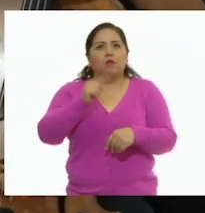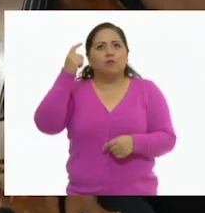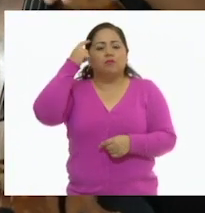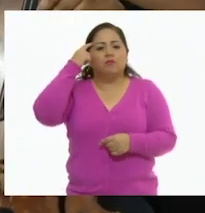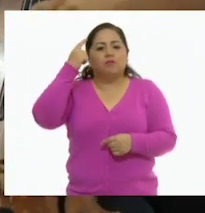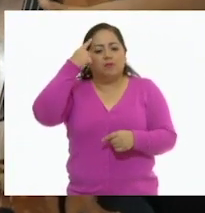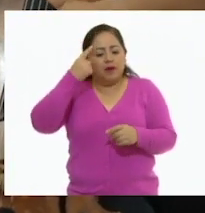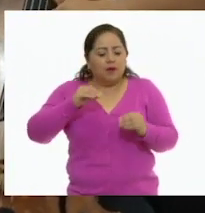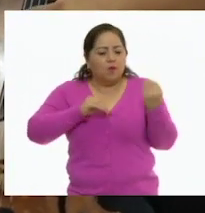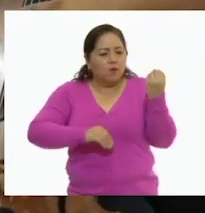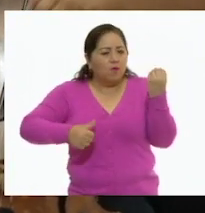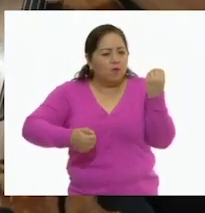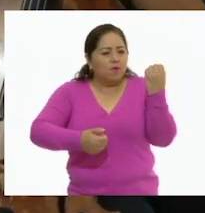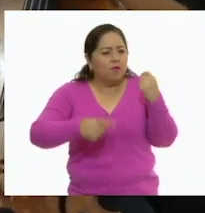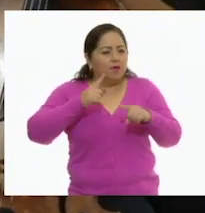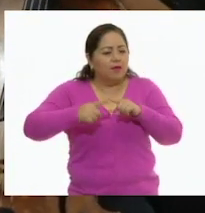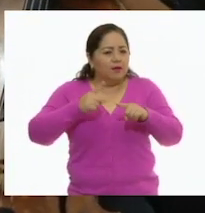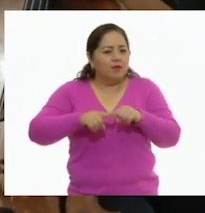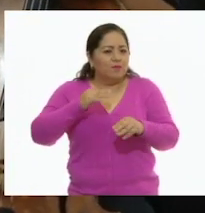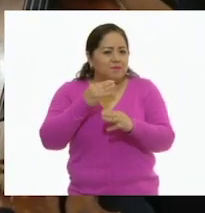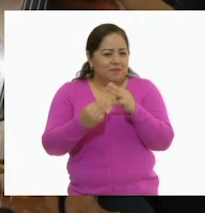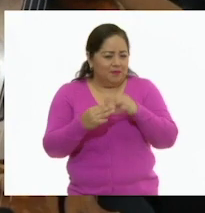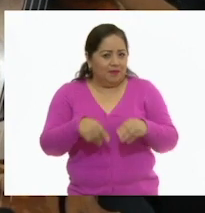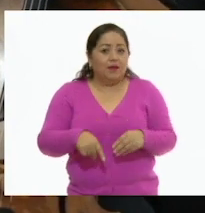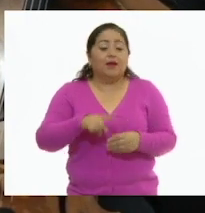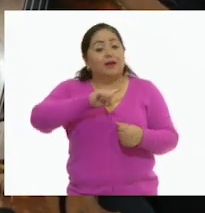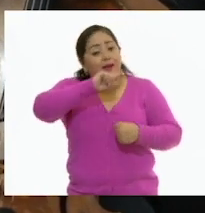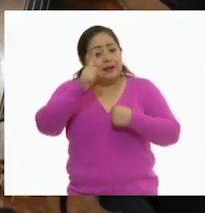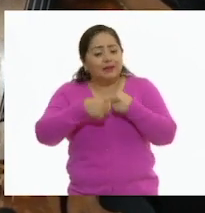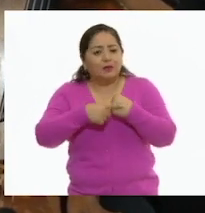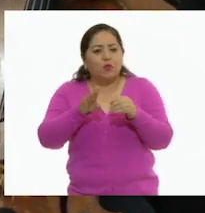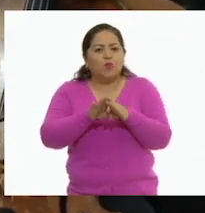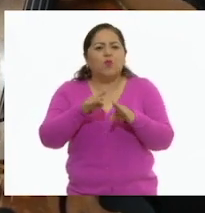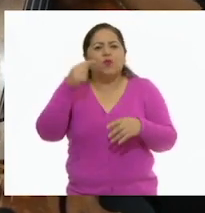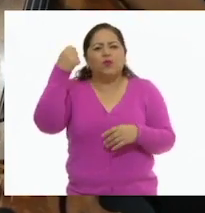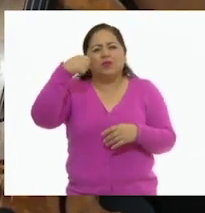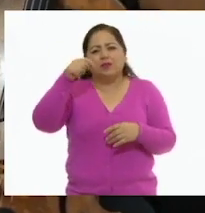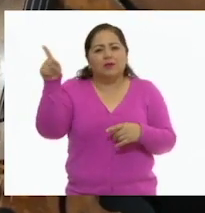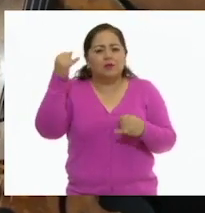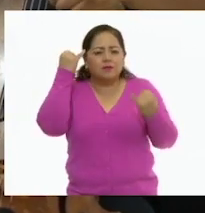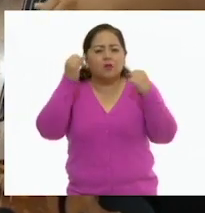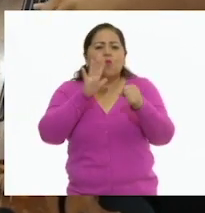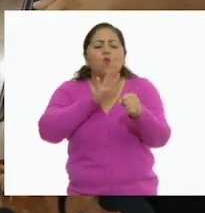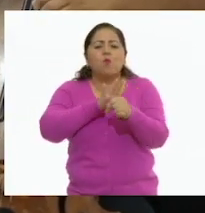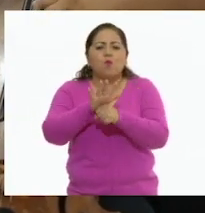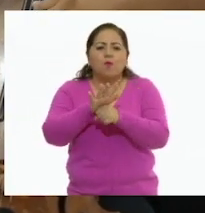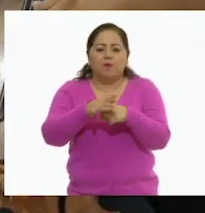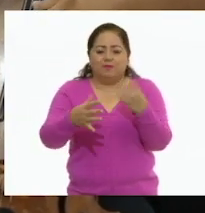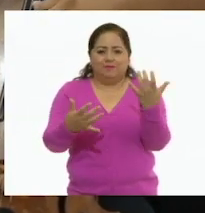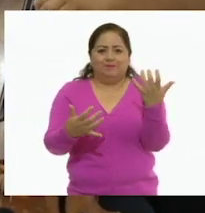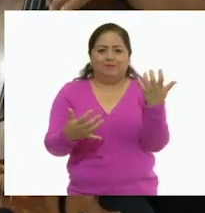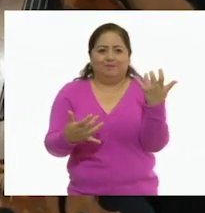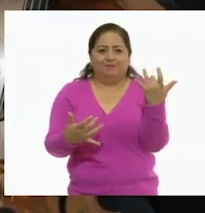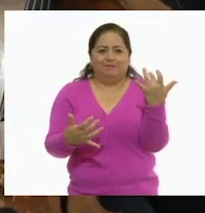en manipular el registro agudo del instrumento a través de una técnica que él inventa, que es la técnica del pulgar.